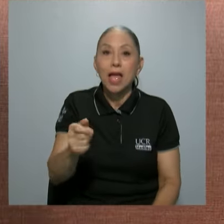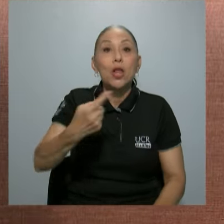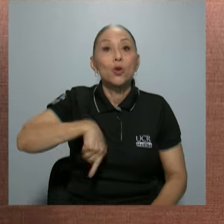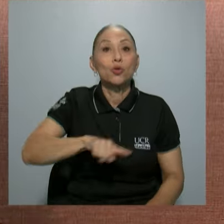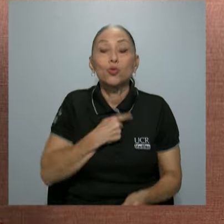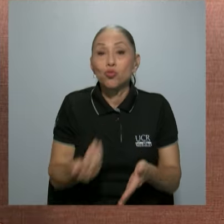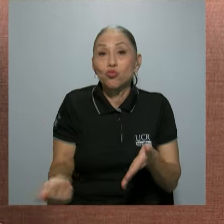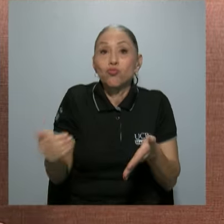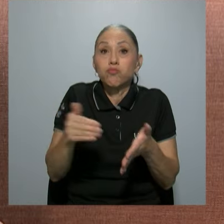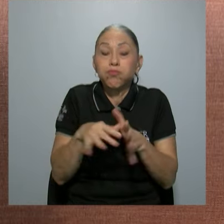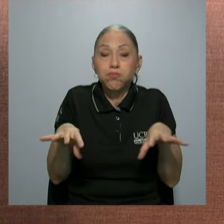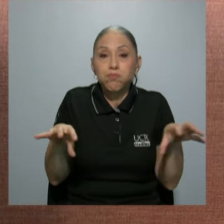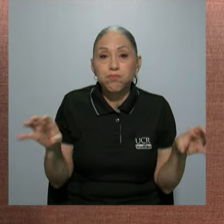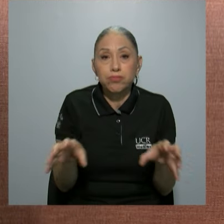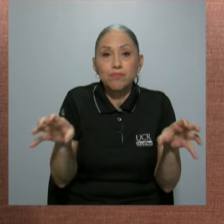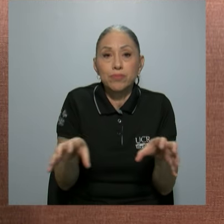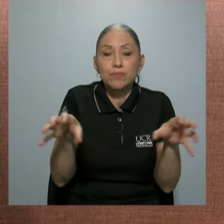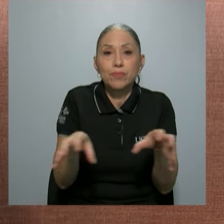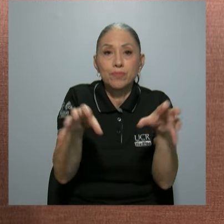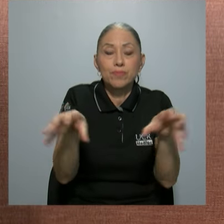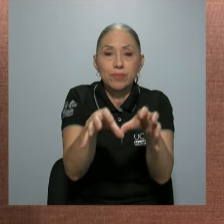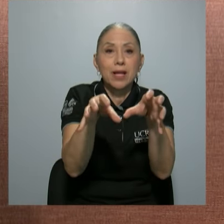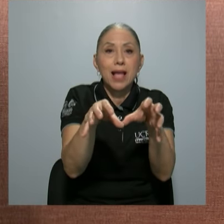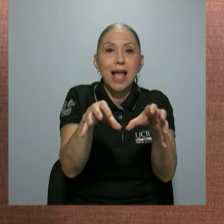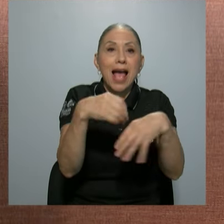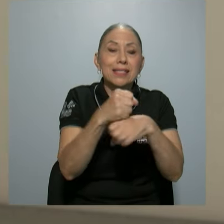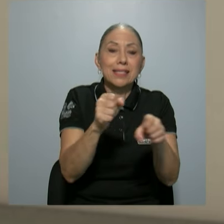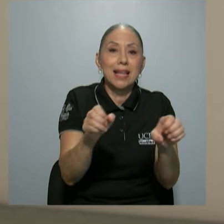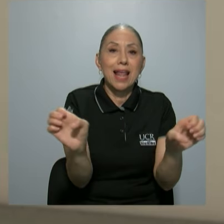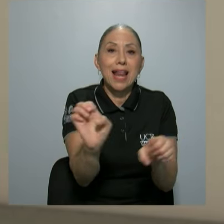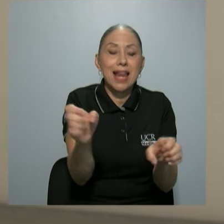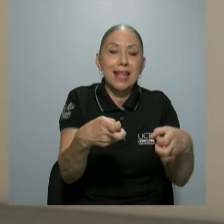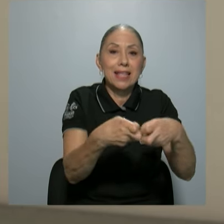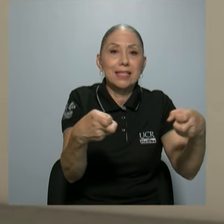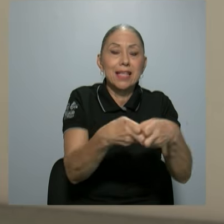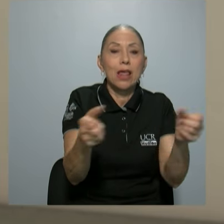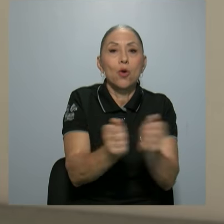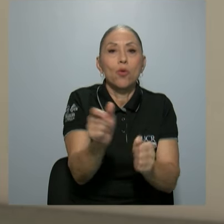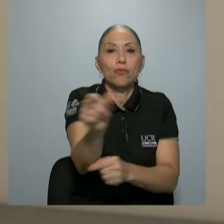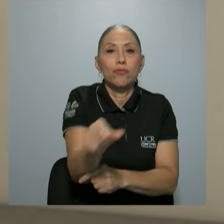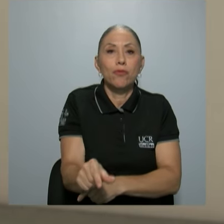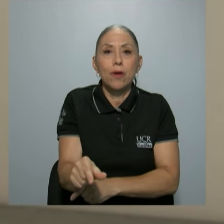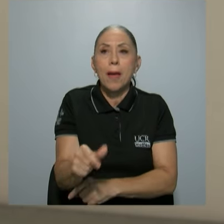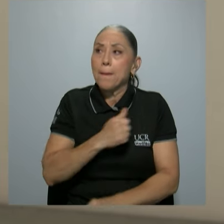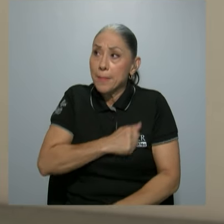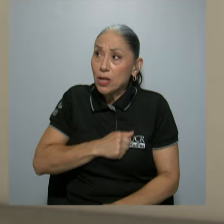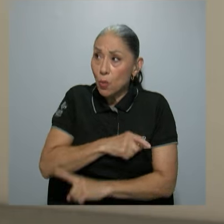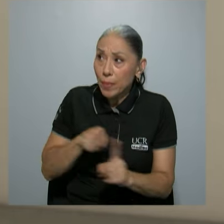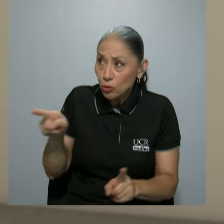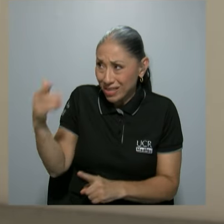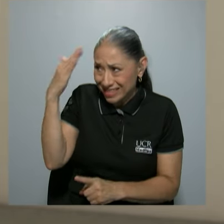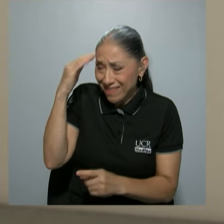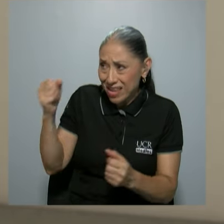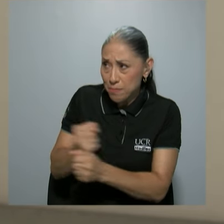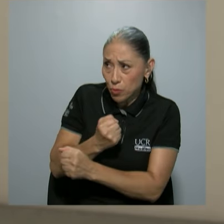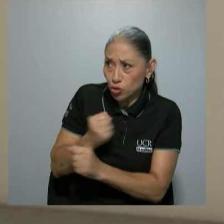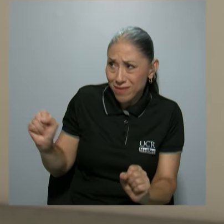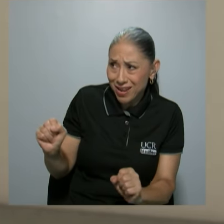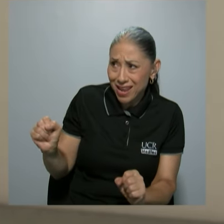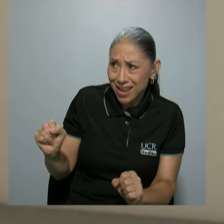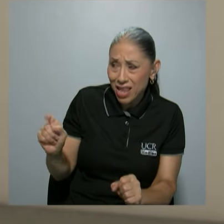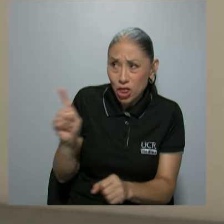redinamizar las hidroeléctricas a menor escala. Perdona que lo interrumpe, pero usted sabía que eso es imposible. No es imposible. Usar generadoras